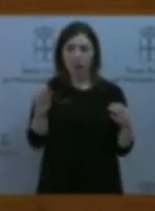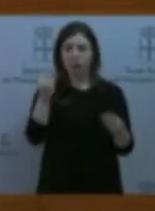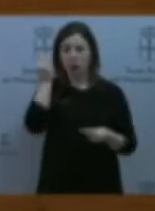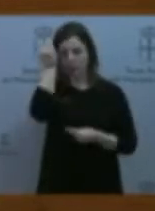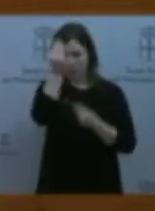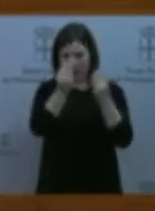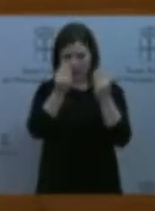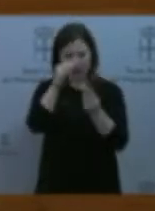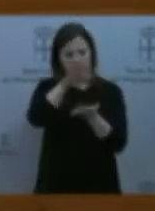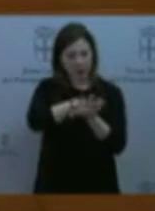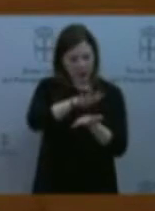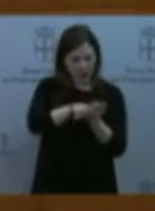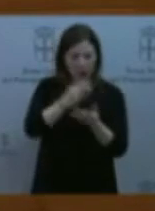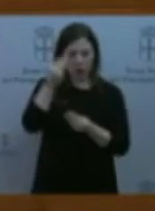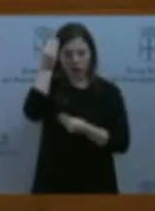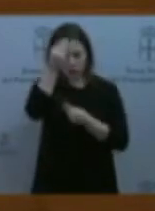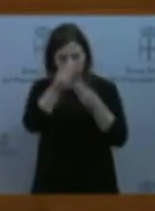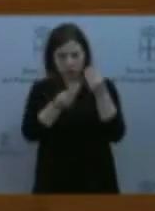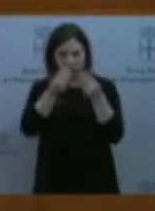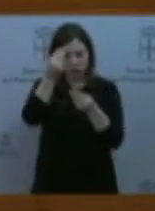si realmente estamos